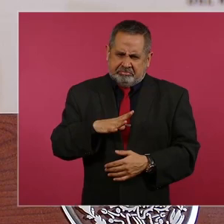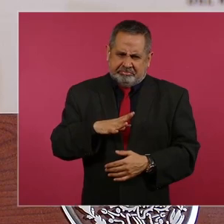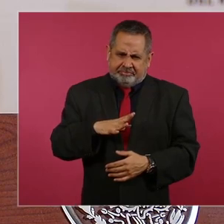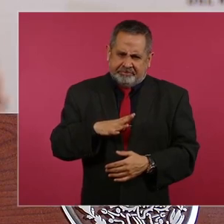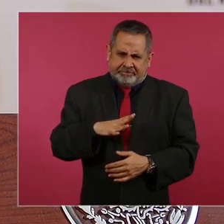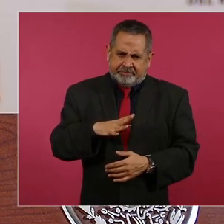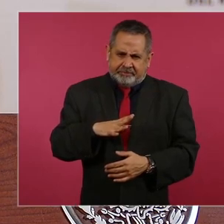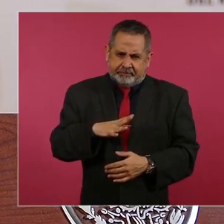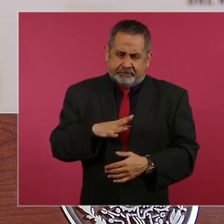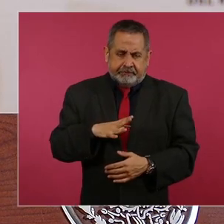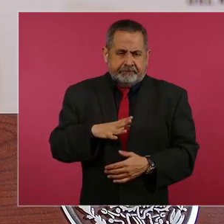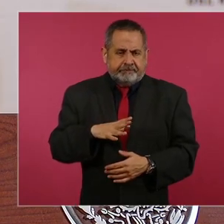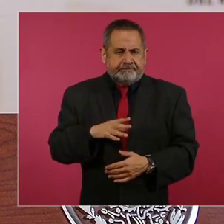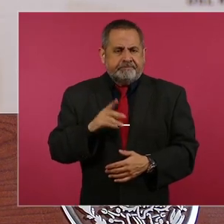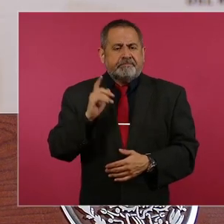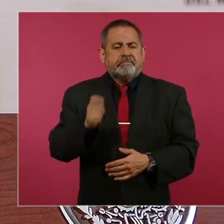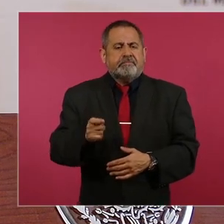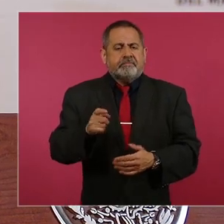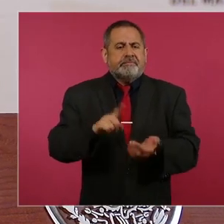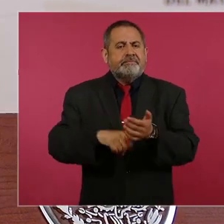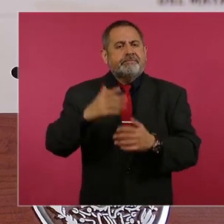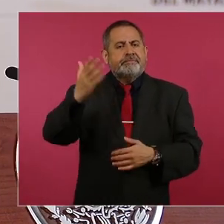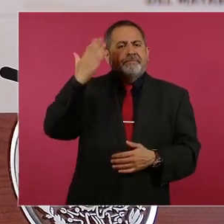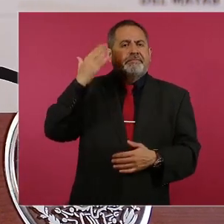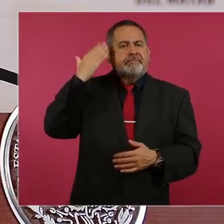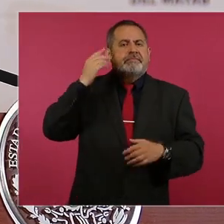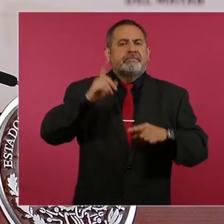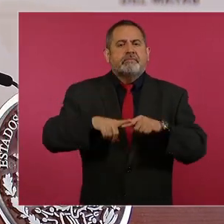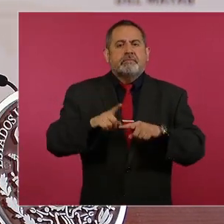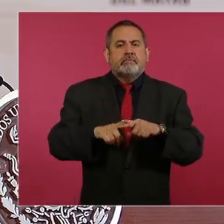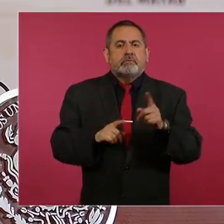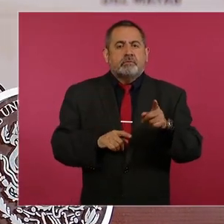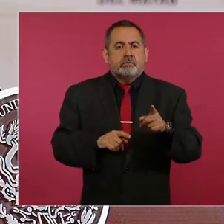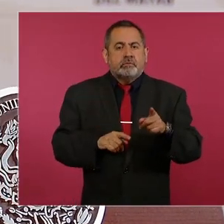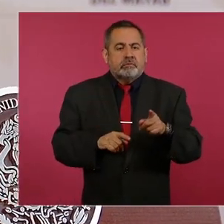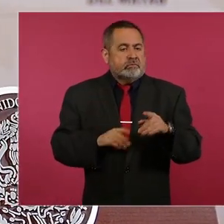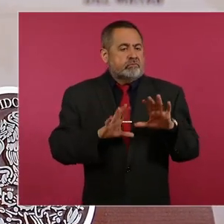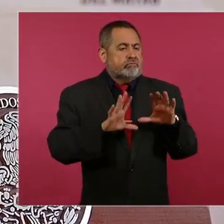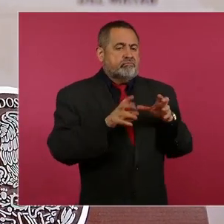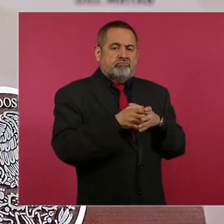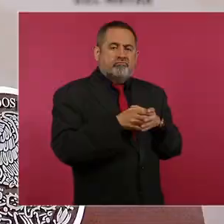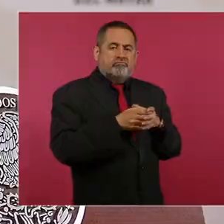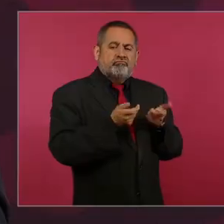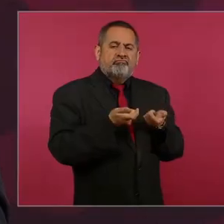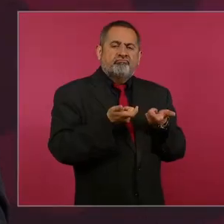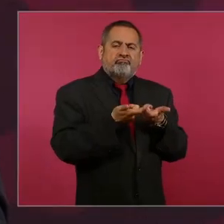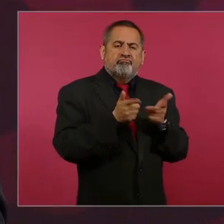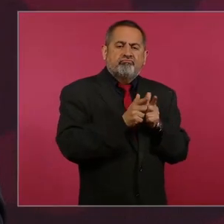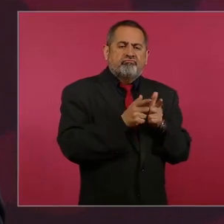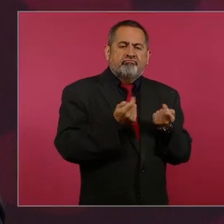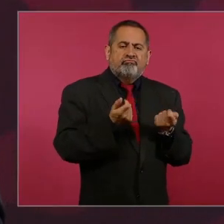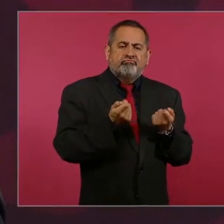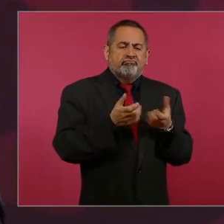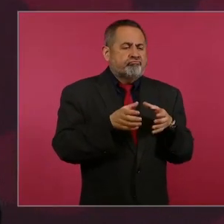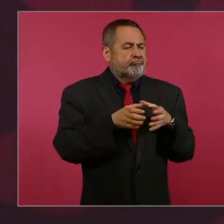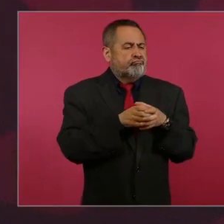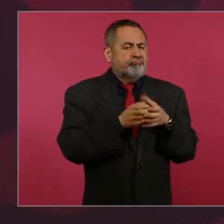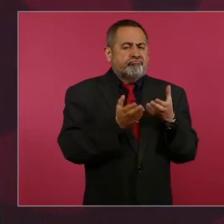Lo que imperaba era una oligarquía que desde